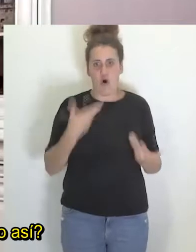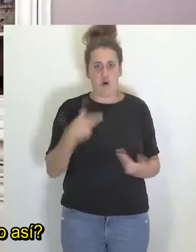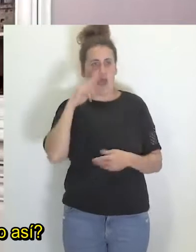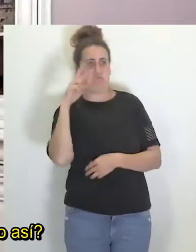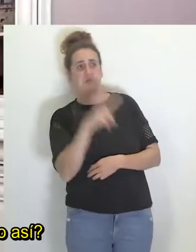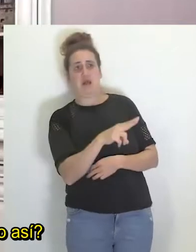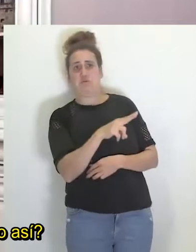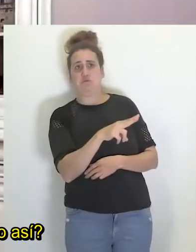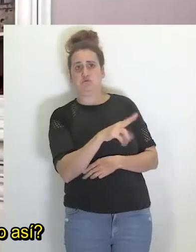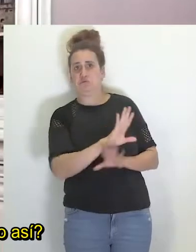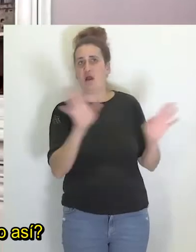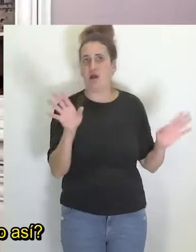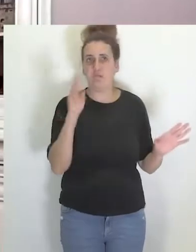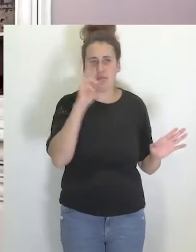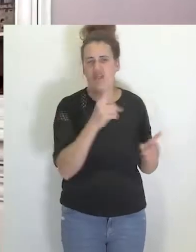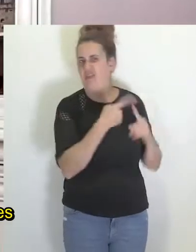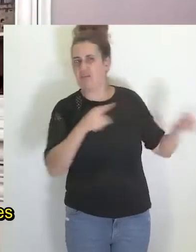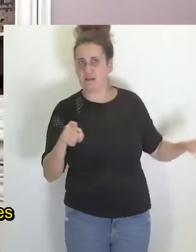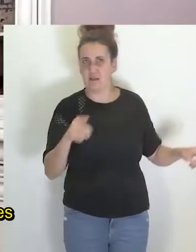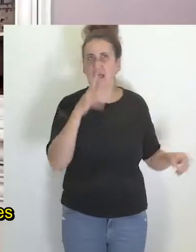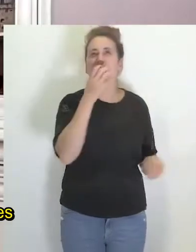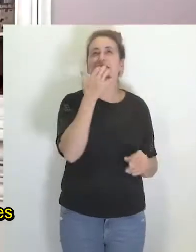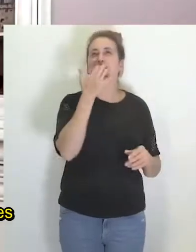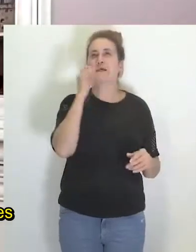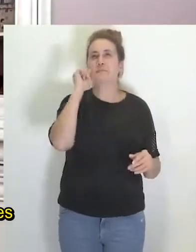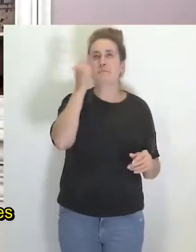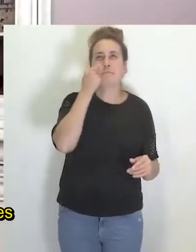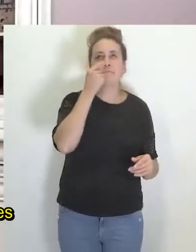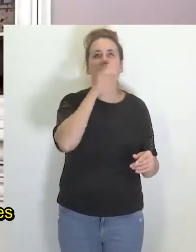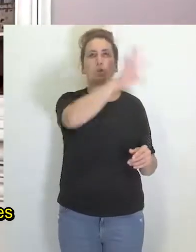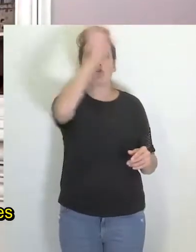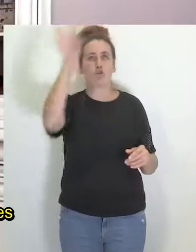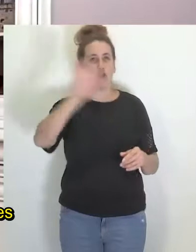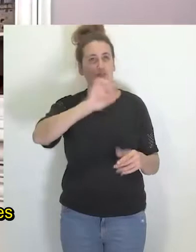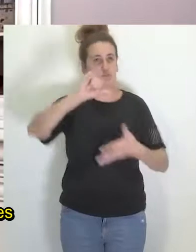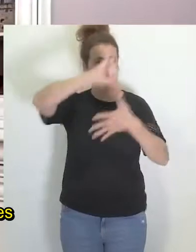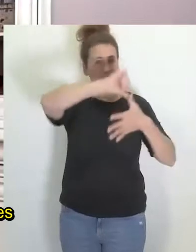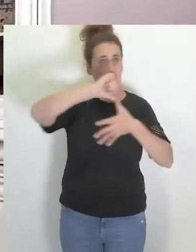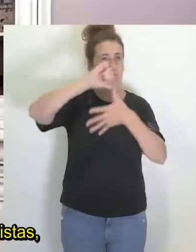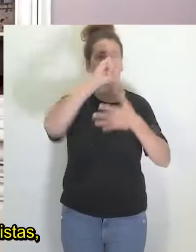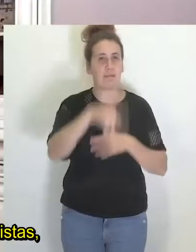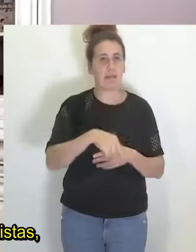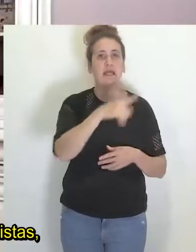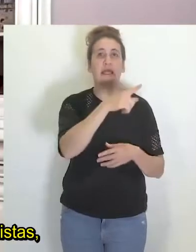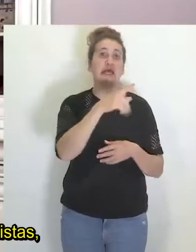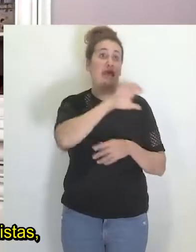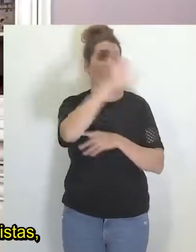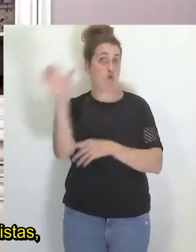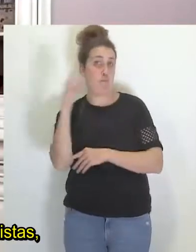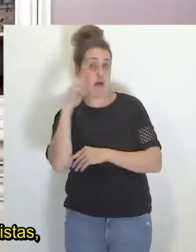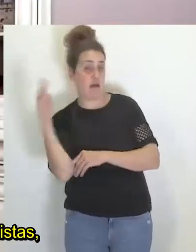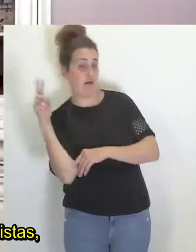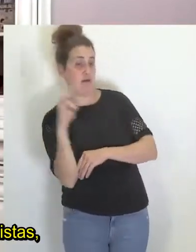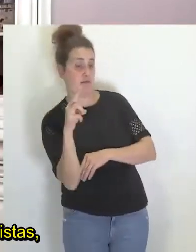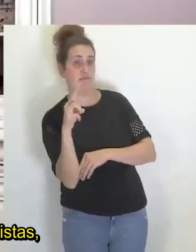estemos mirando así? Y si percibís por otros lugares de América Latina y por parte de Europa,